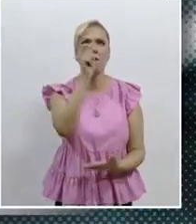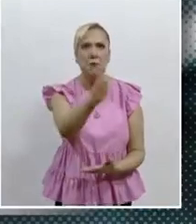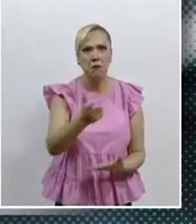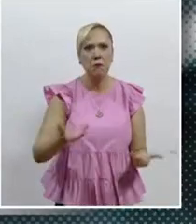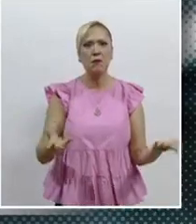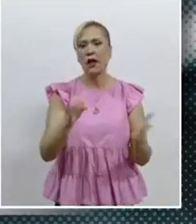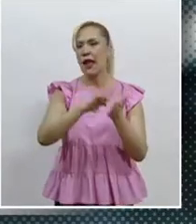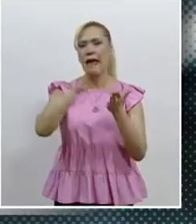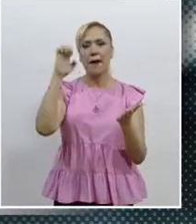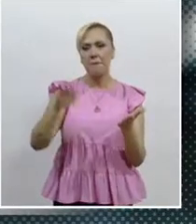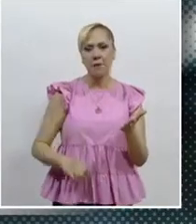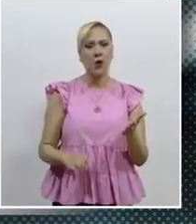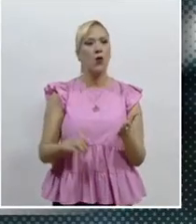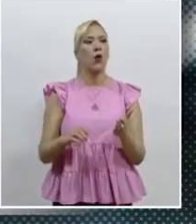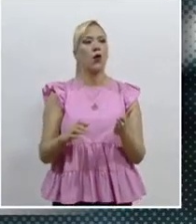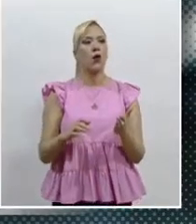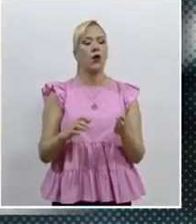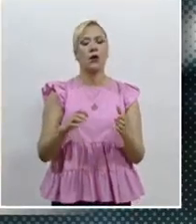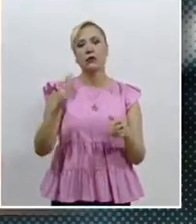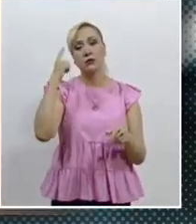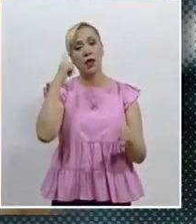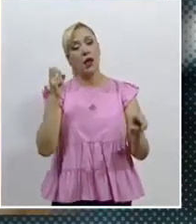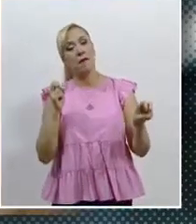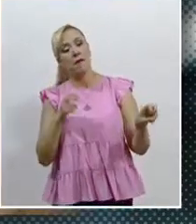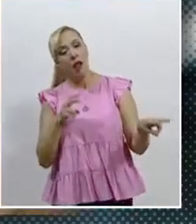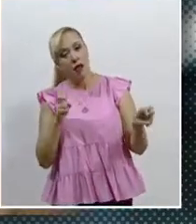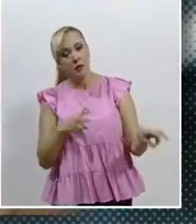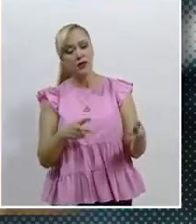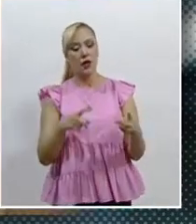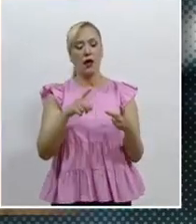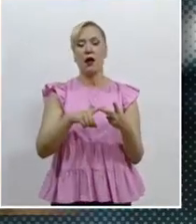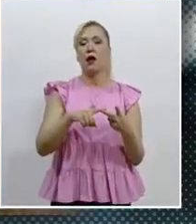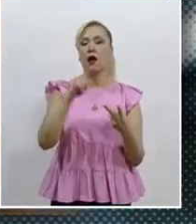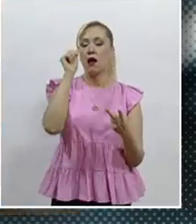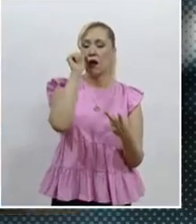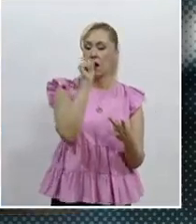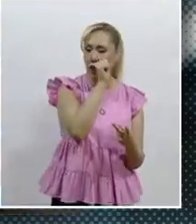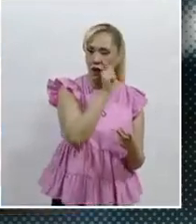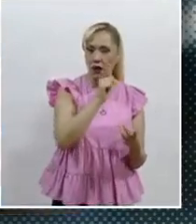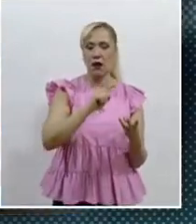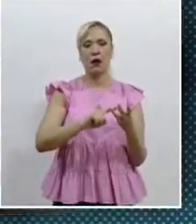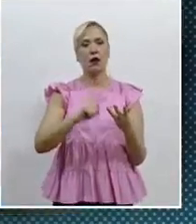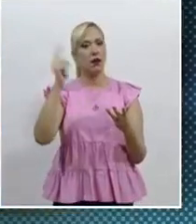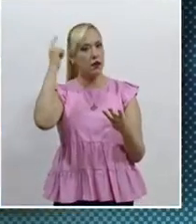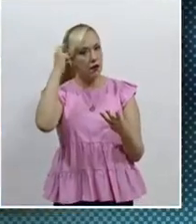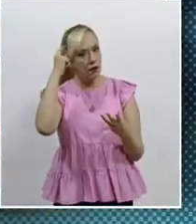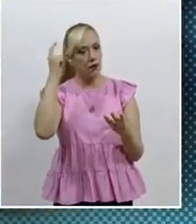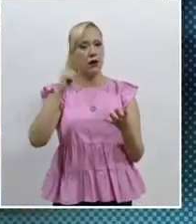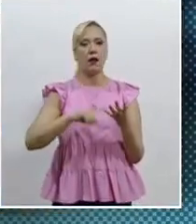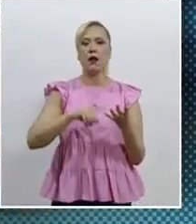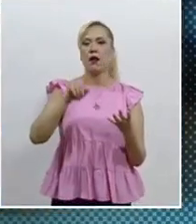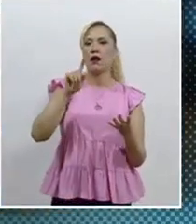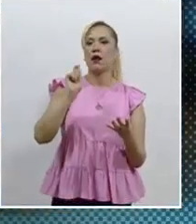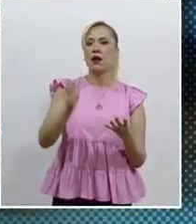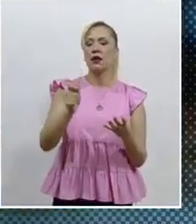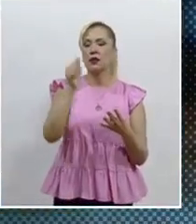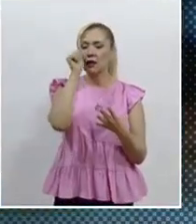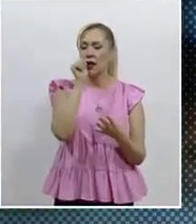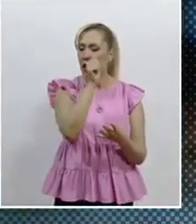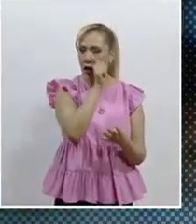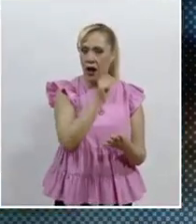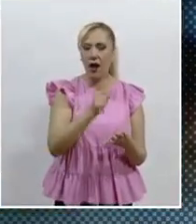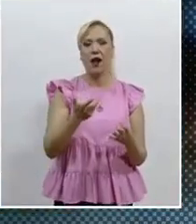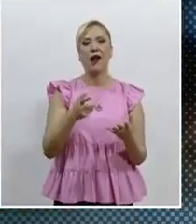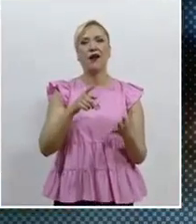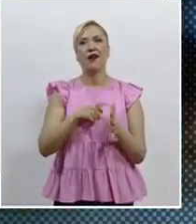son modo seguro para epilepsia, para discapacidad visual y cognitiva, para personas con TDAH y ceguera,